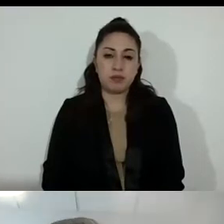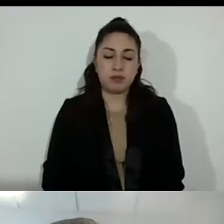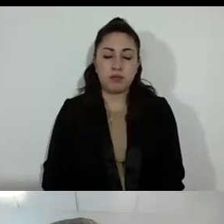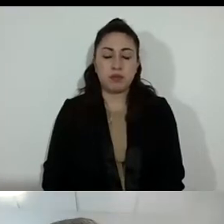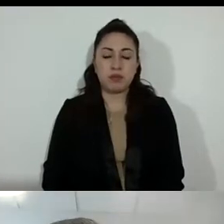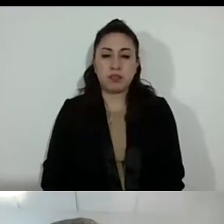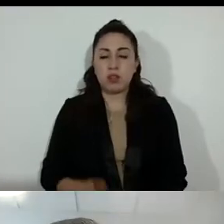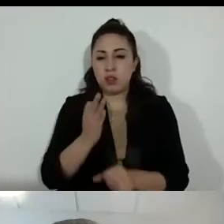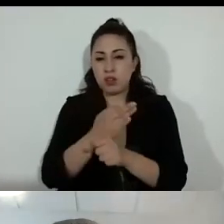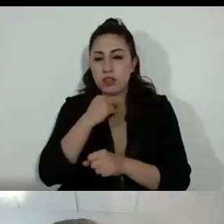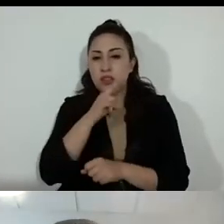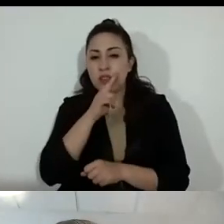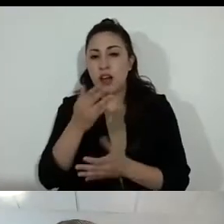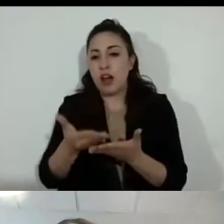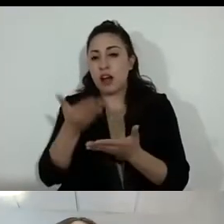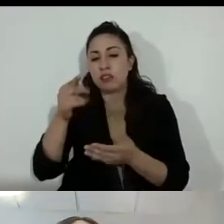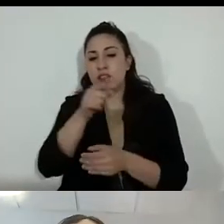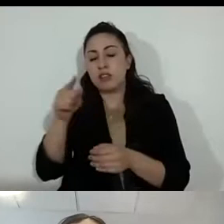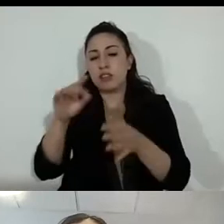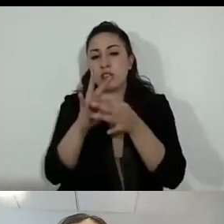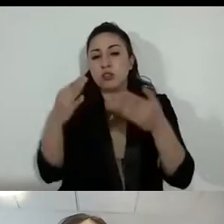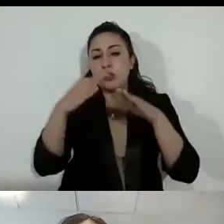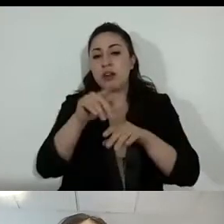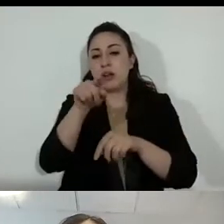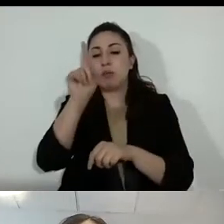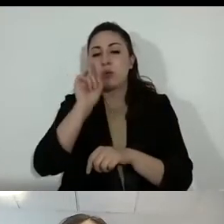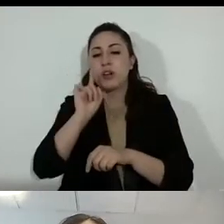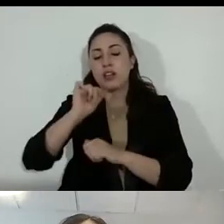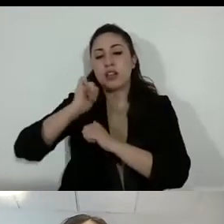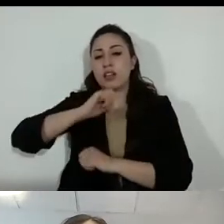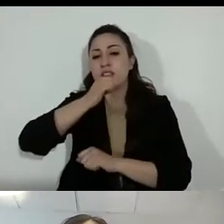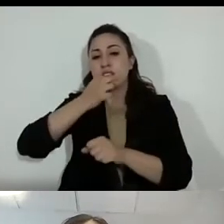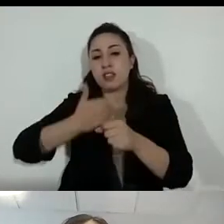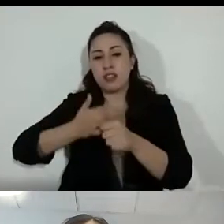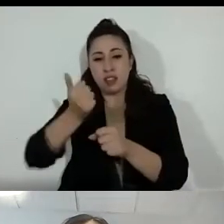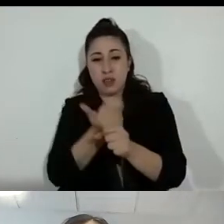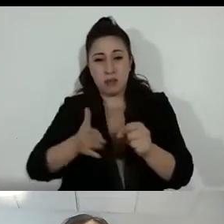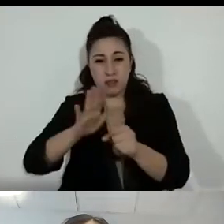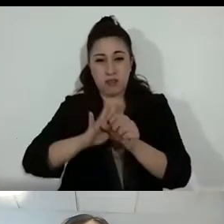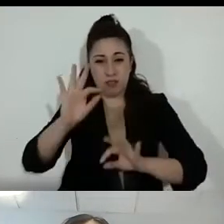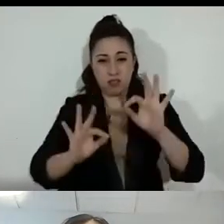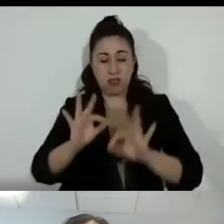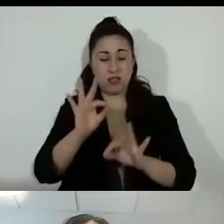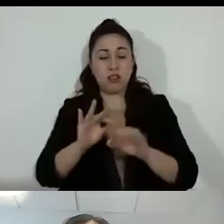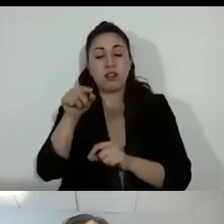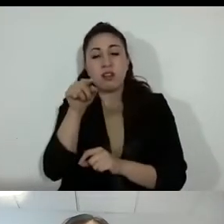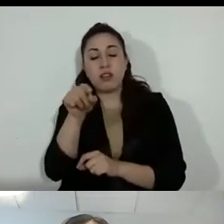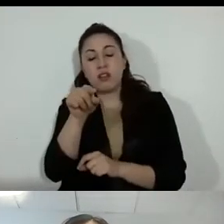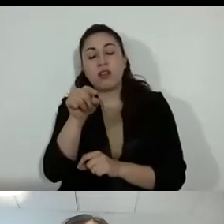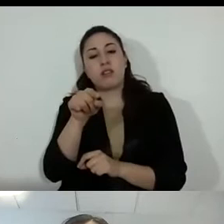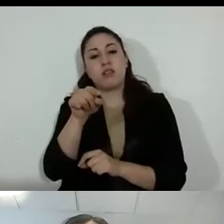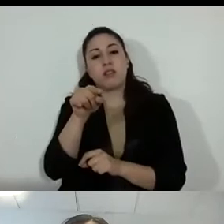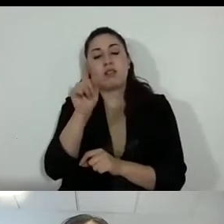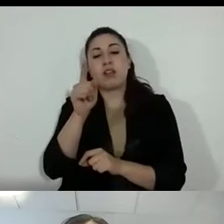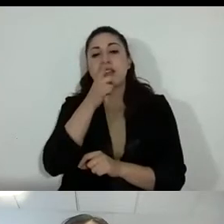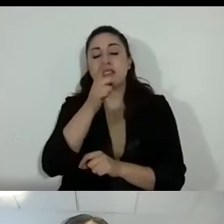Secretaría de Administración y Finanzas, se estima que la relacionada con su informe de